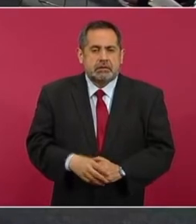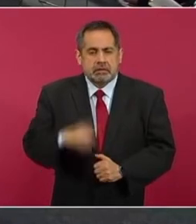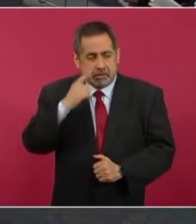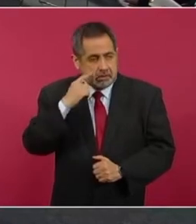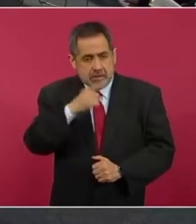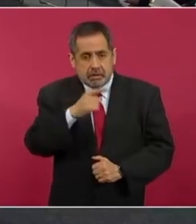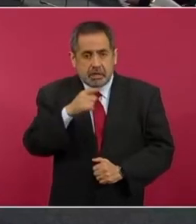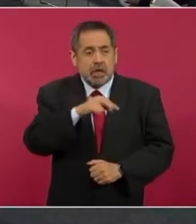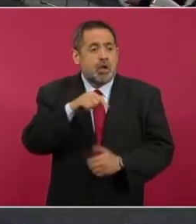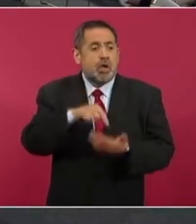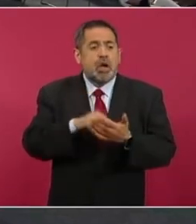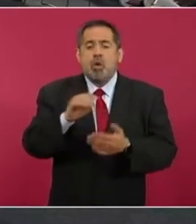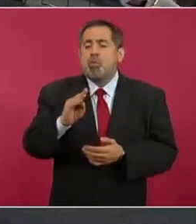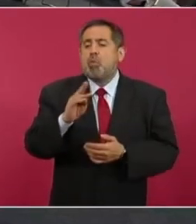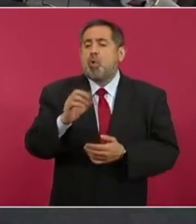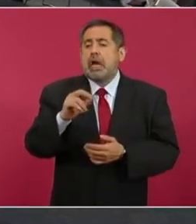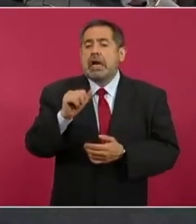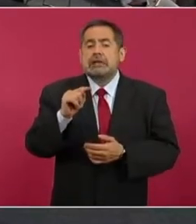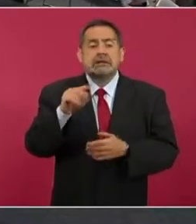Ya está allá.